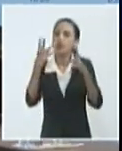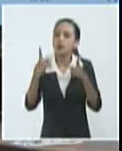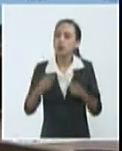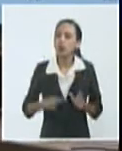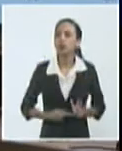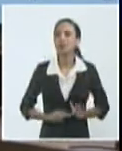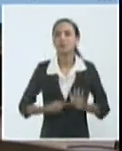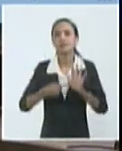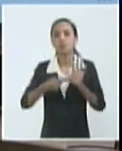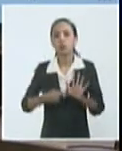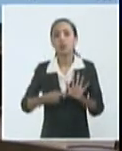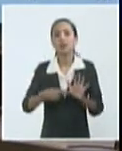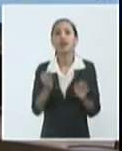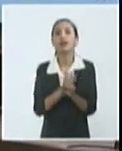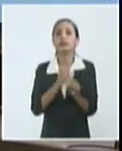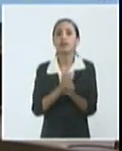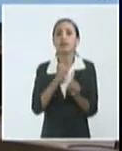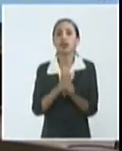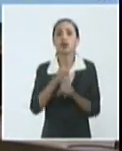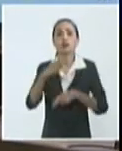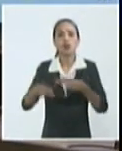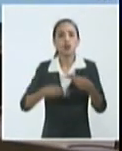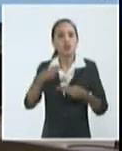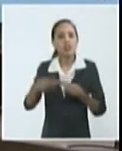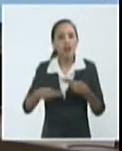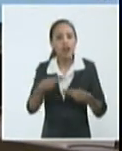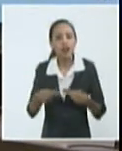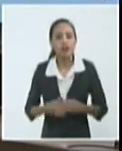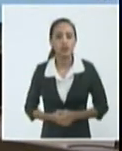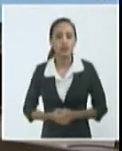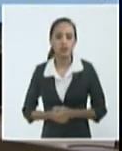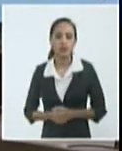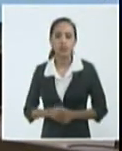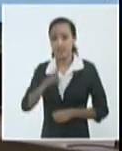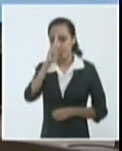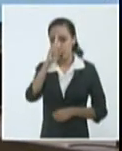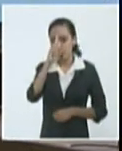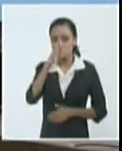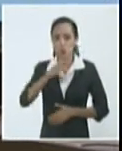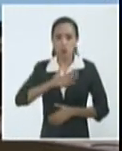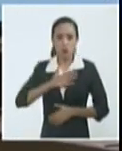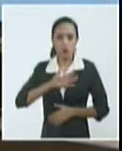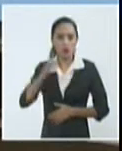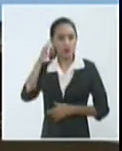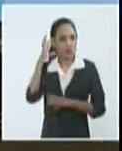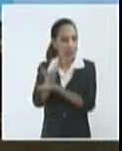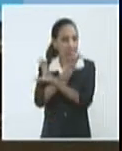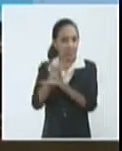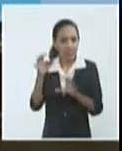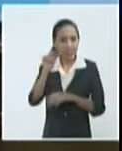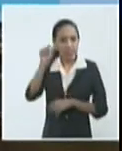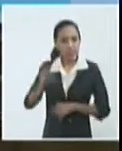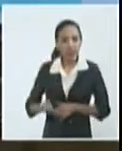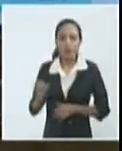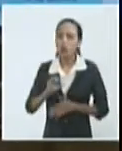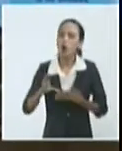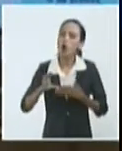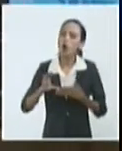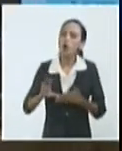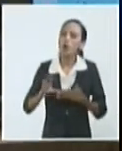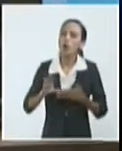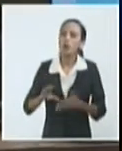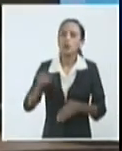la labor que se ha realizado por parte del sistema de salud, por parte de nuestros científicos y también con la cooperación y la